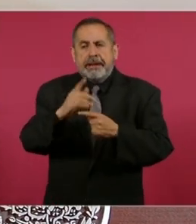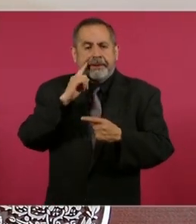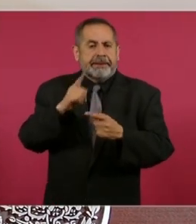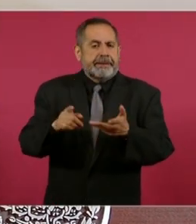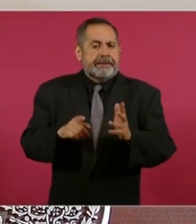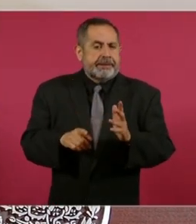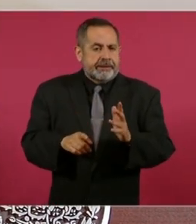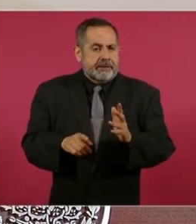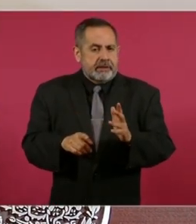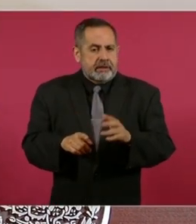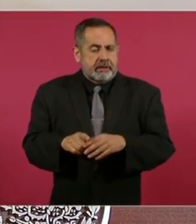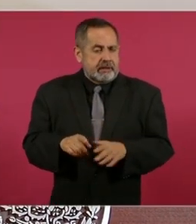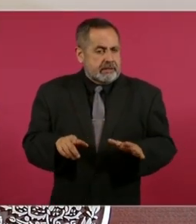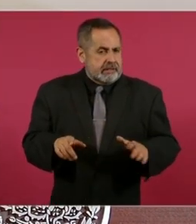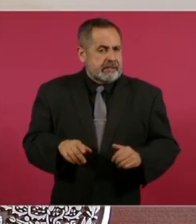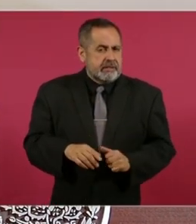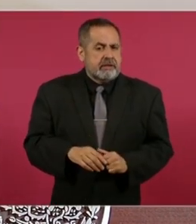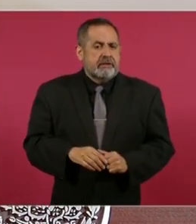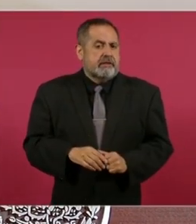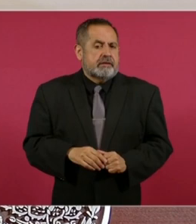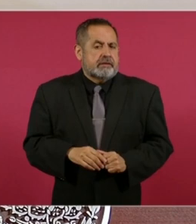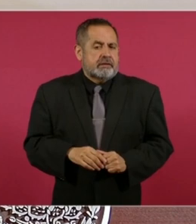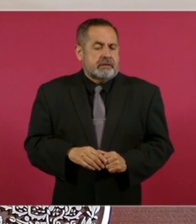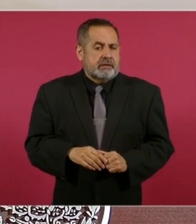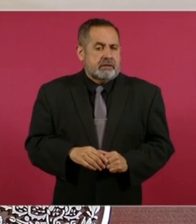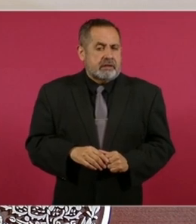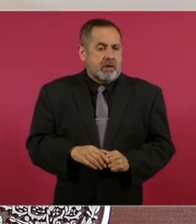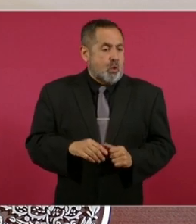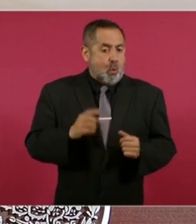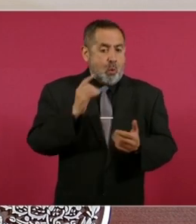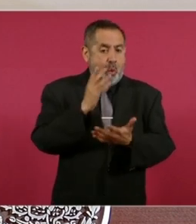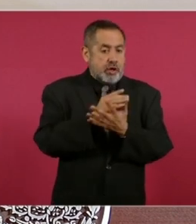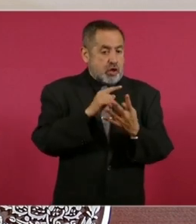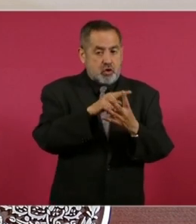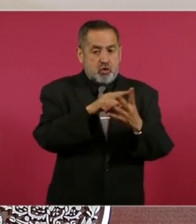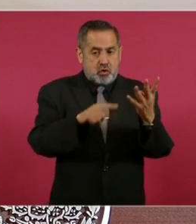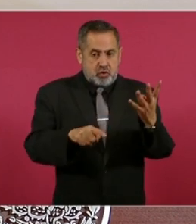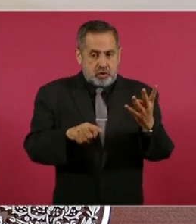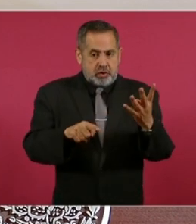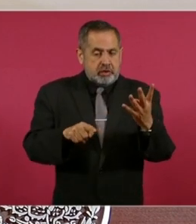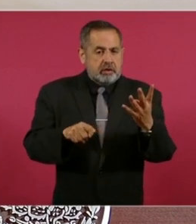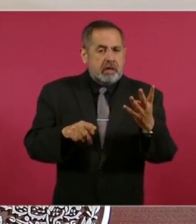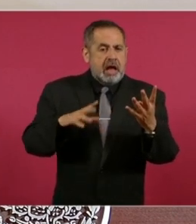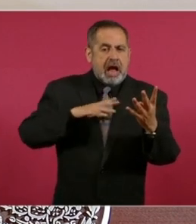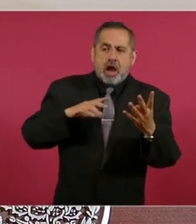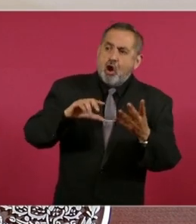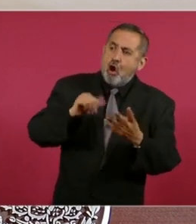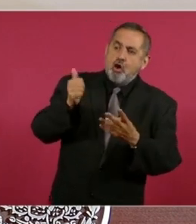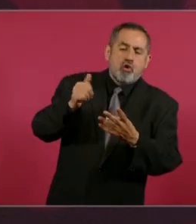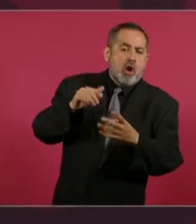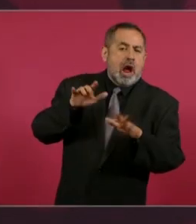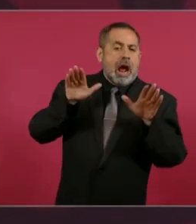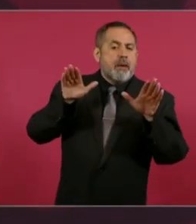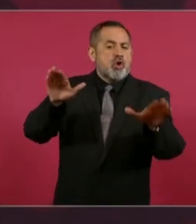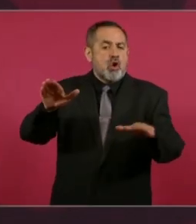no solo los aviones de estas empresas del país, sino aviones extranjeros,